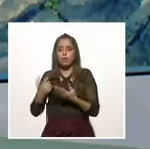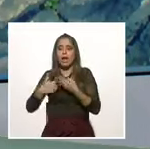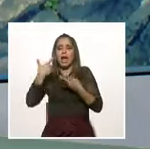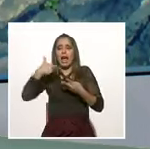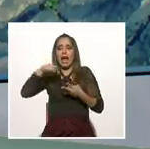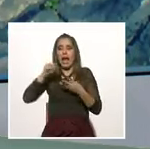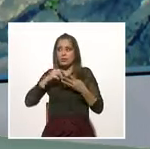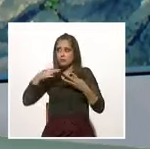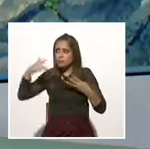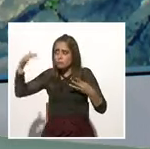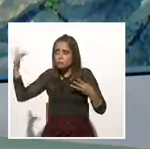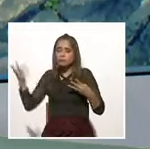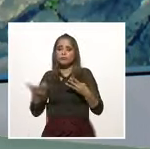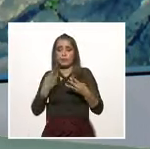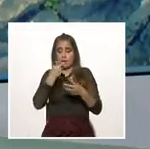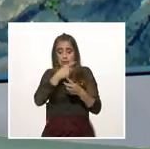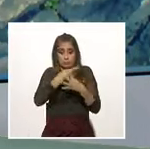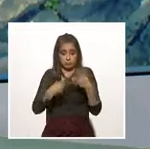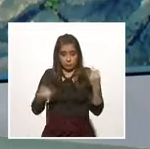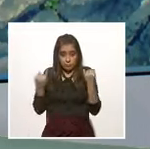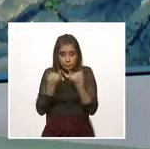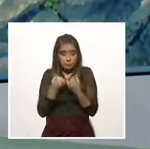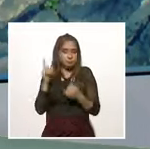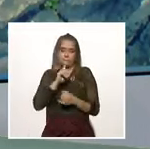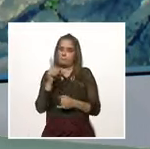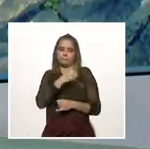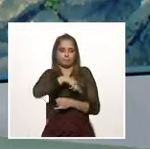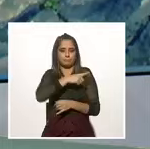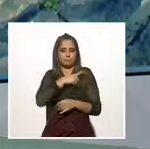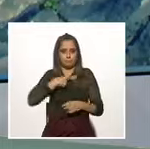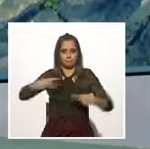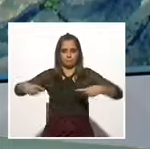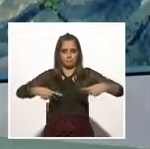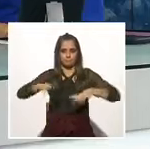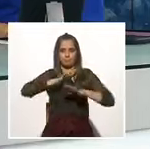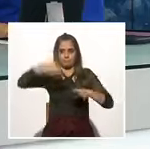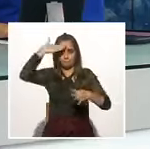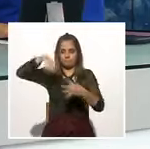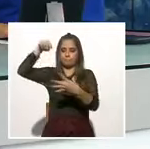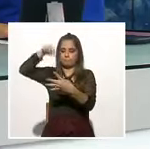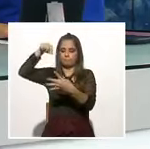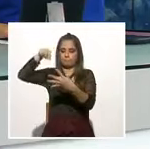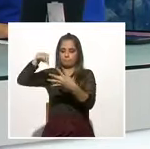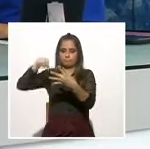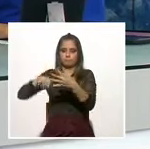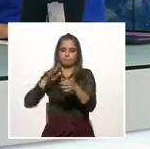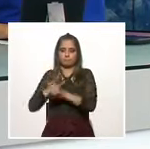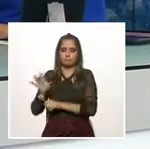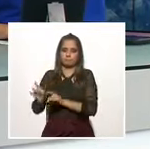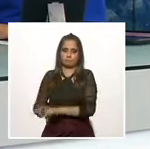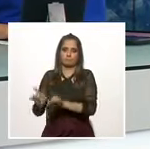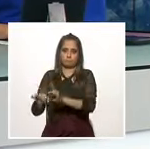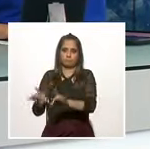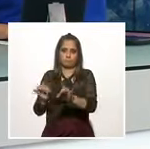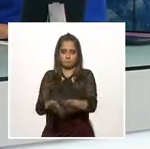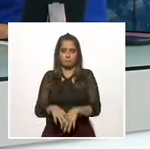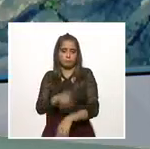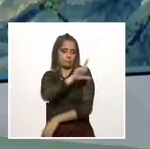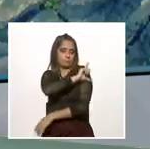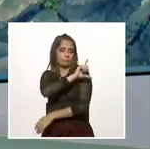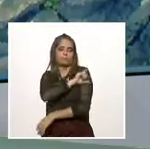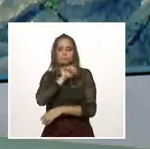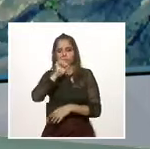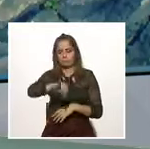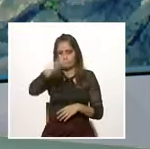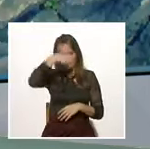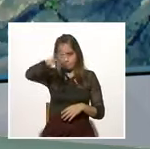gas. Y en ese sentido hay que estar preparados para diferentes escenarios. Y Protección Civil lo sabe muy bien, pero